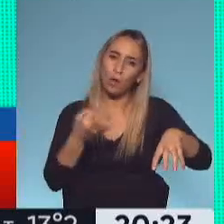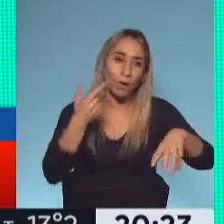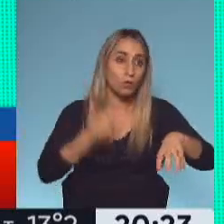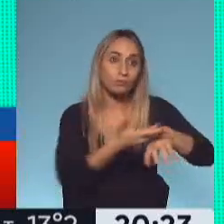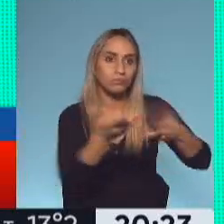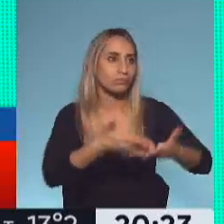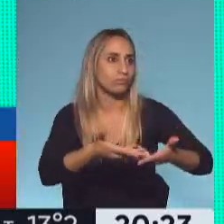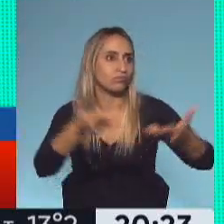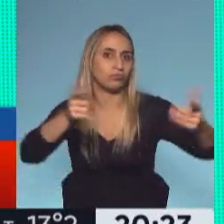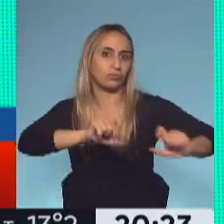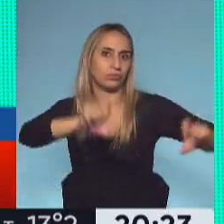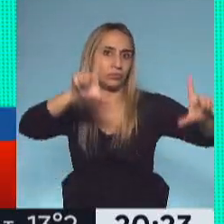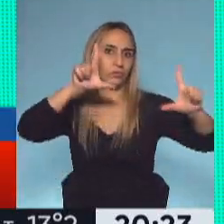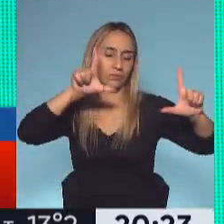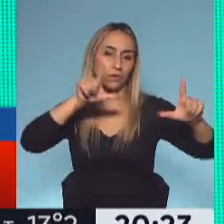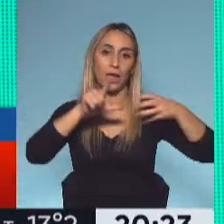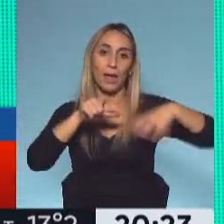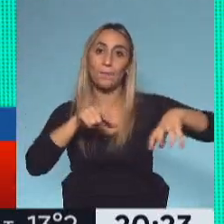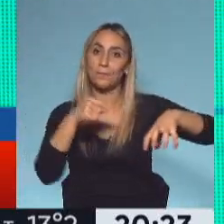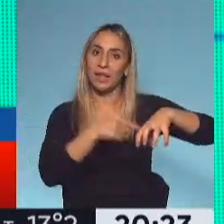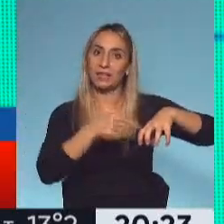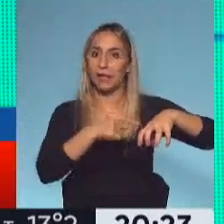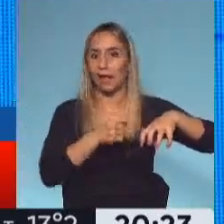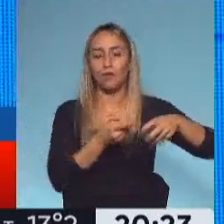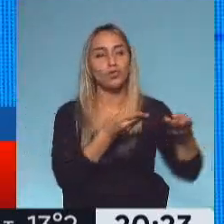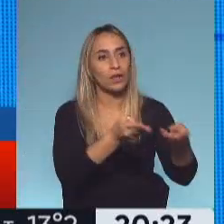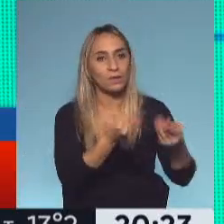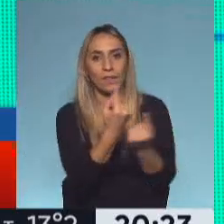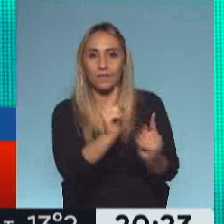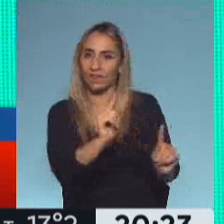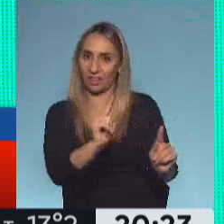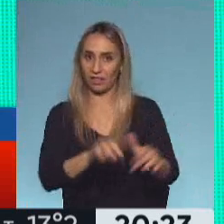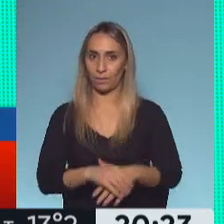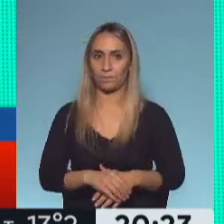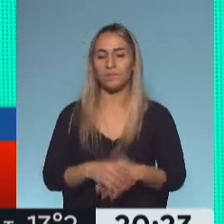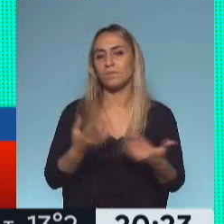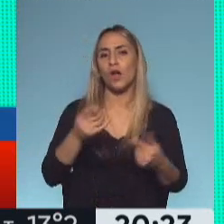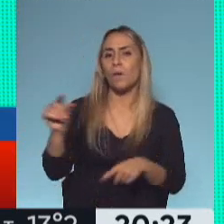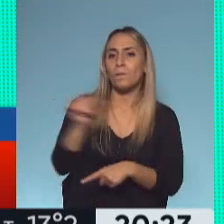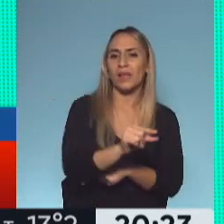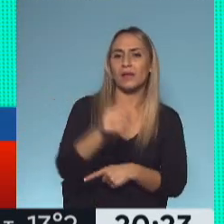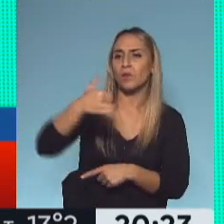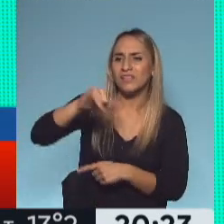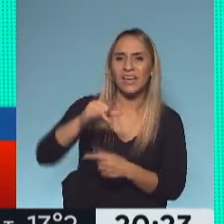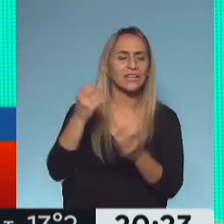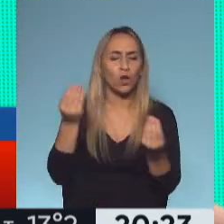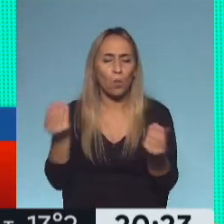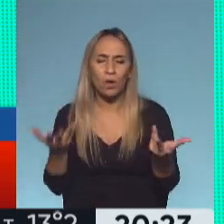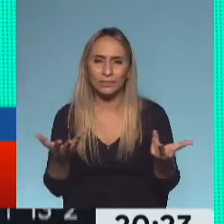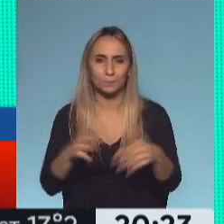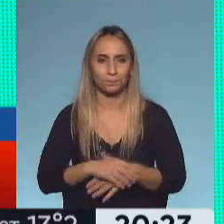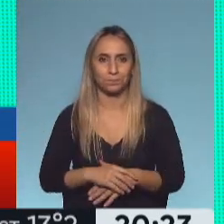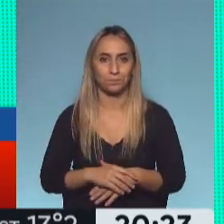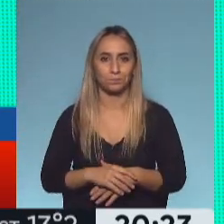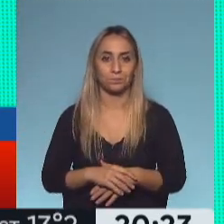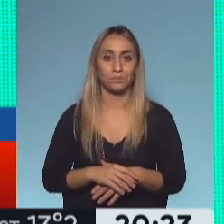Otro tipo de empresa u otro tipo de servicio. ¿Cómo son esas tasas, esos préstamos que ofrecen y a quiénes van a llegar? Sí,